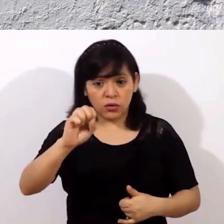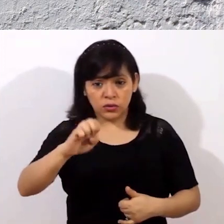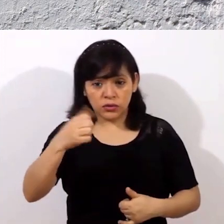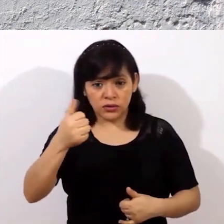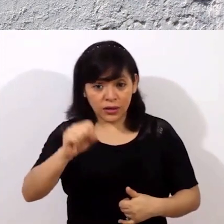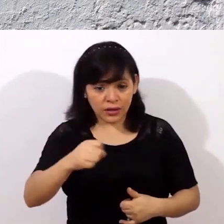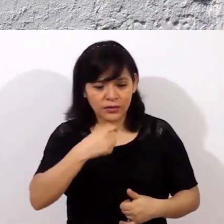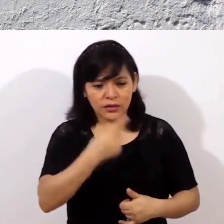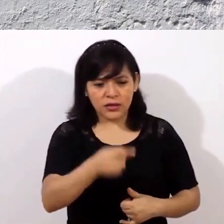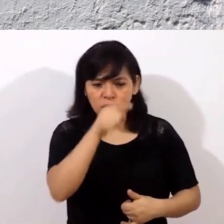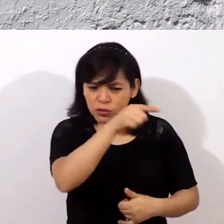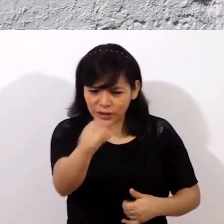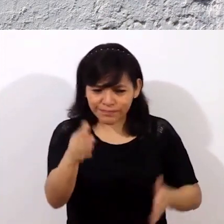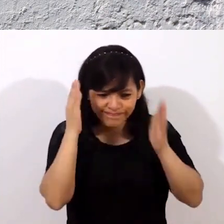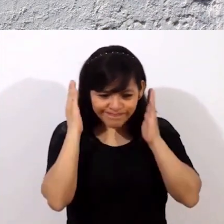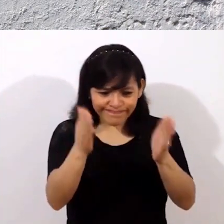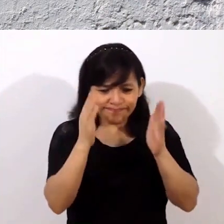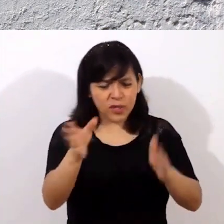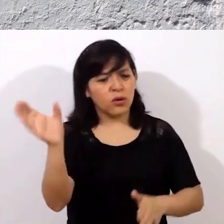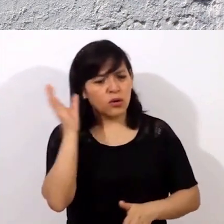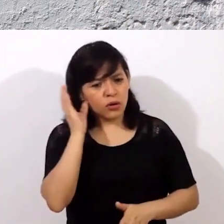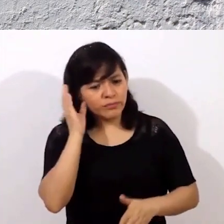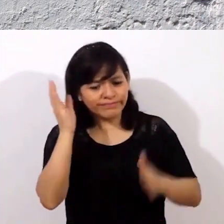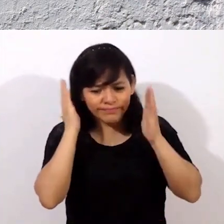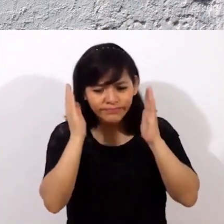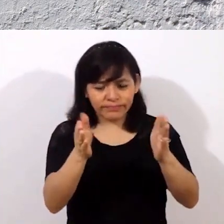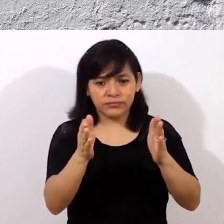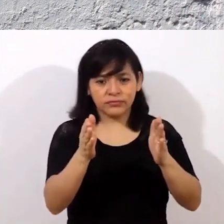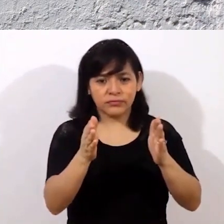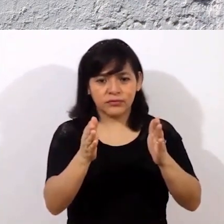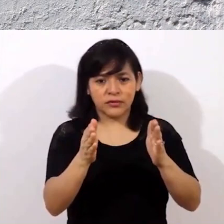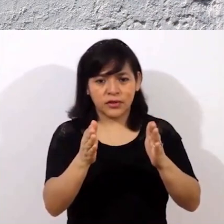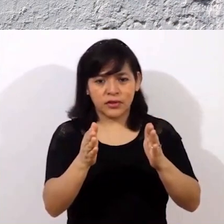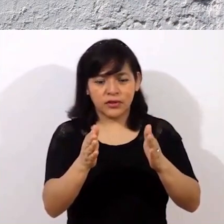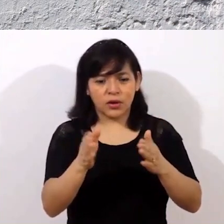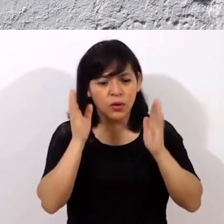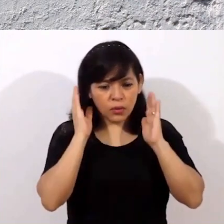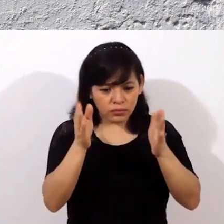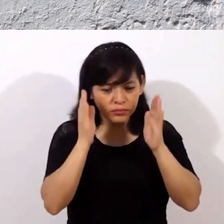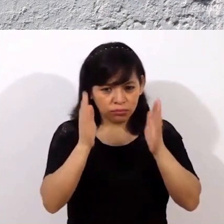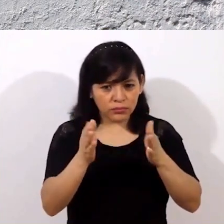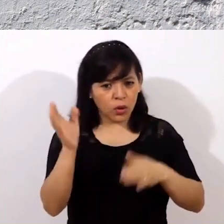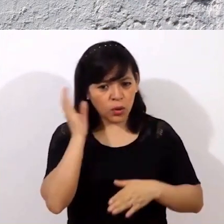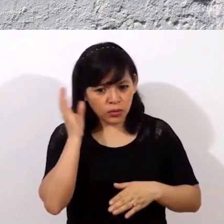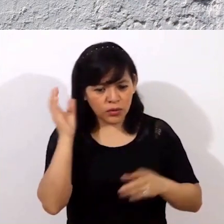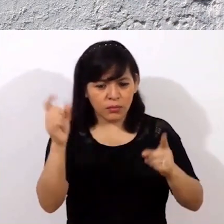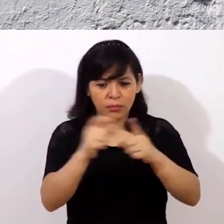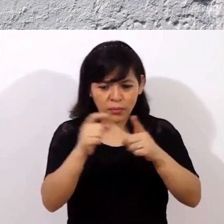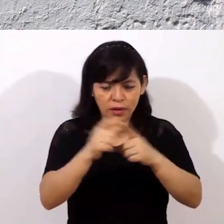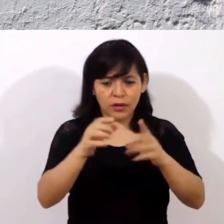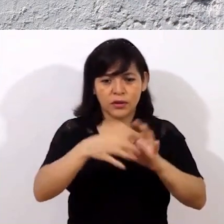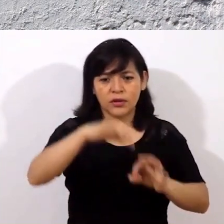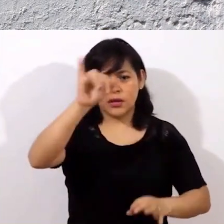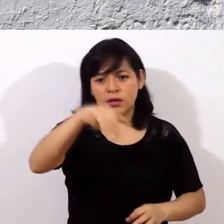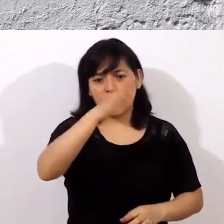atención, porque no hay verdad. ¿A qué está haciendo referencia? Obviamente se hace referencia a la falta de lealtad